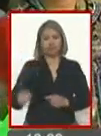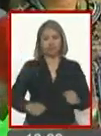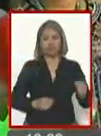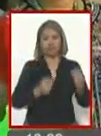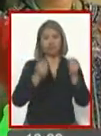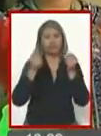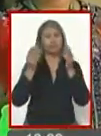transporte